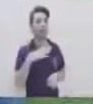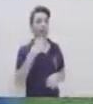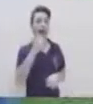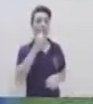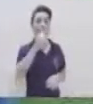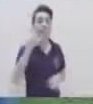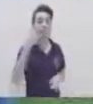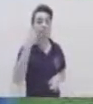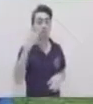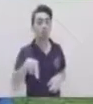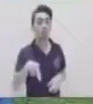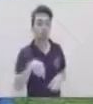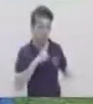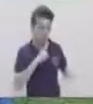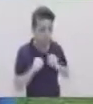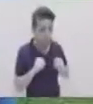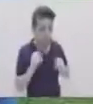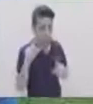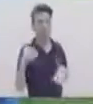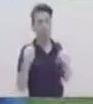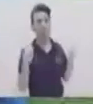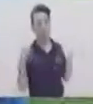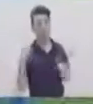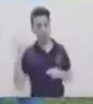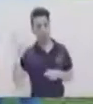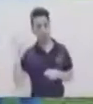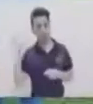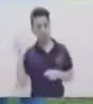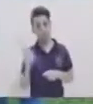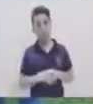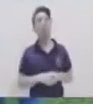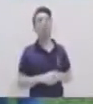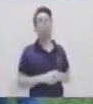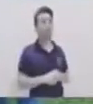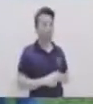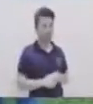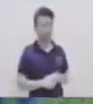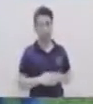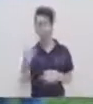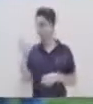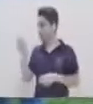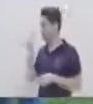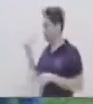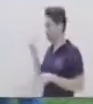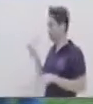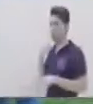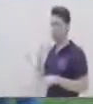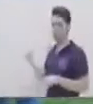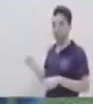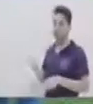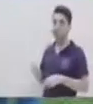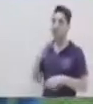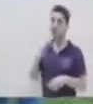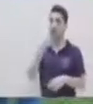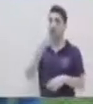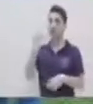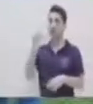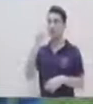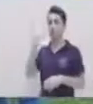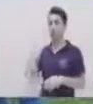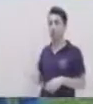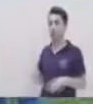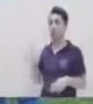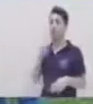se está diciendo una acción de lo que se está relacionando a estas imágenes. Dijiste una palabra clave, acción. Los verbos transmiten